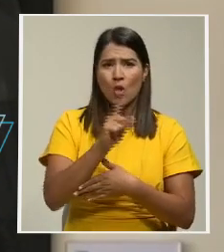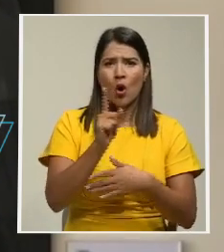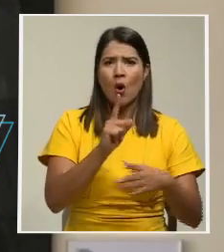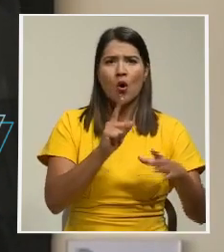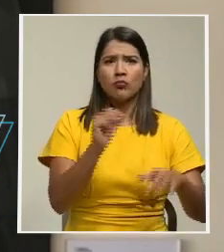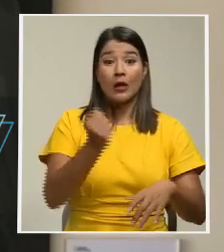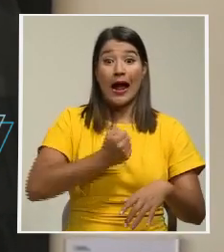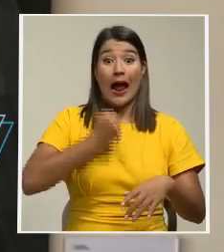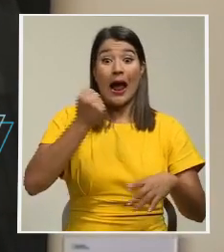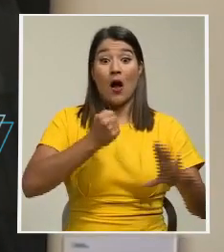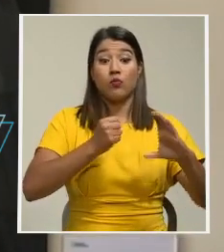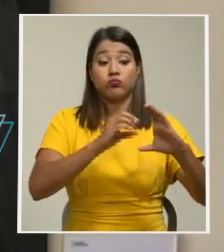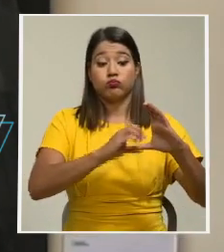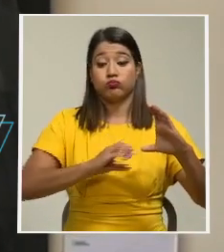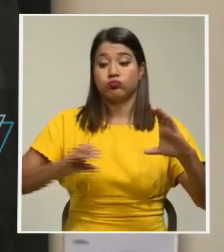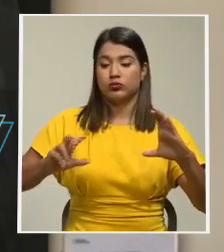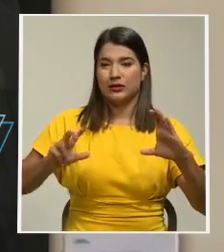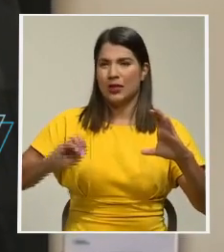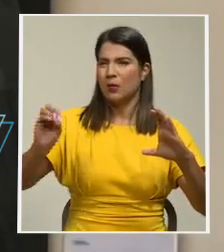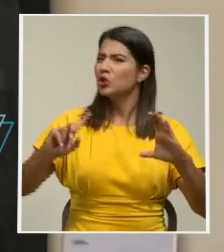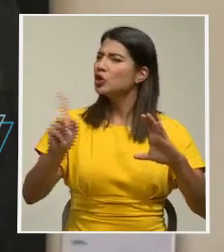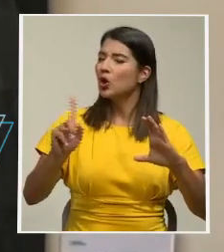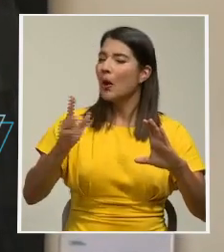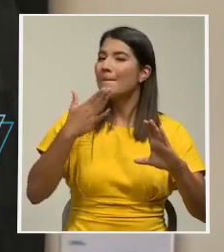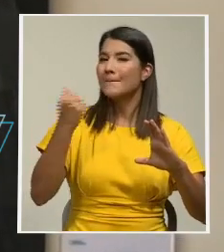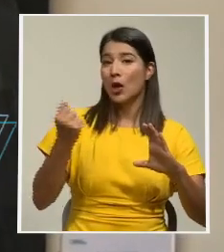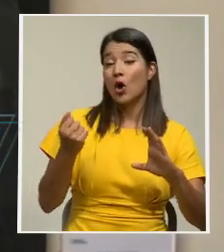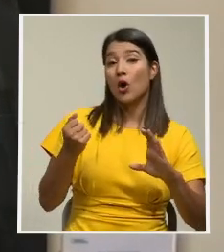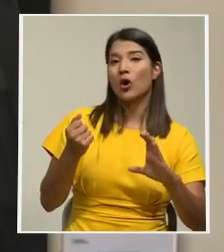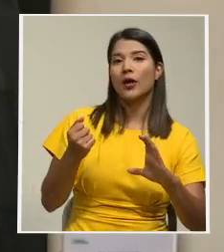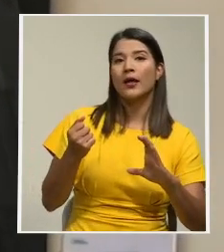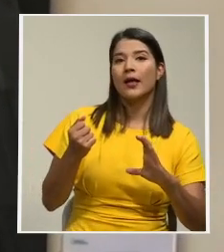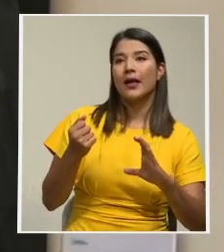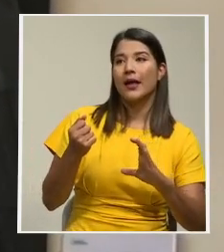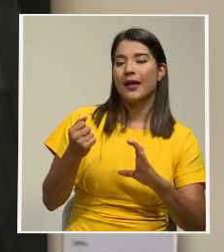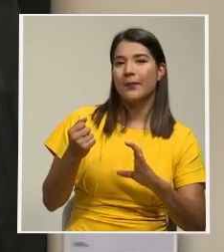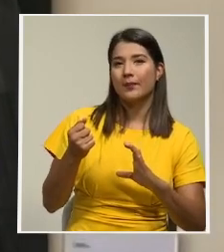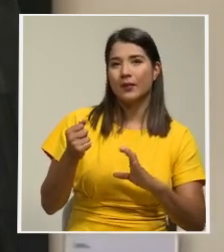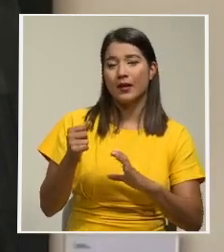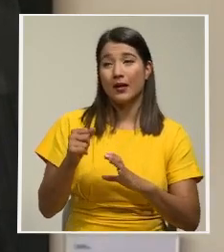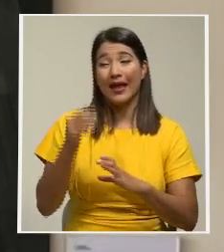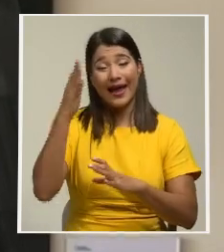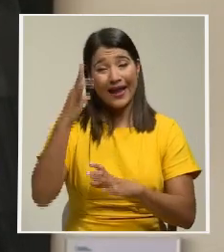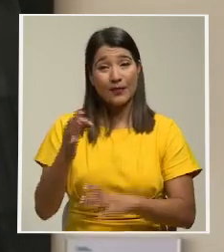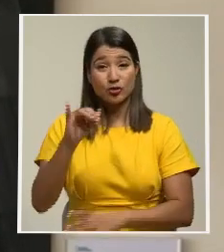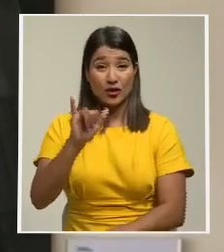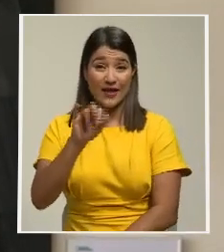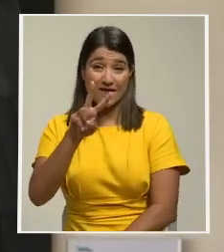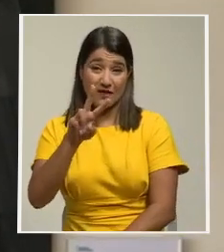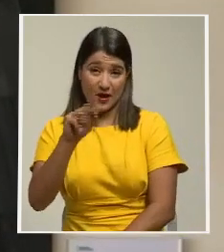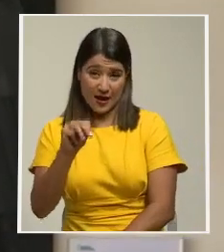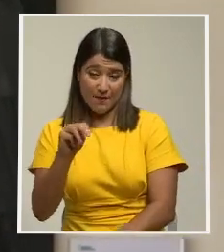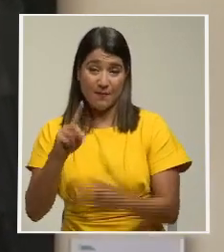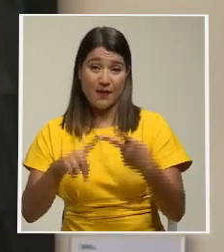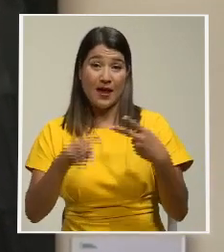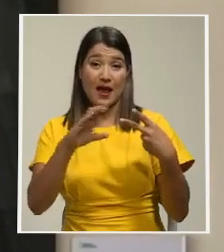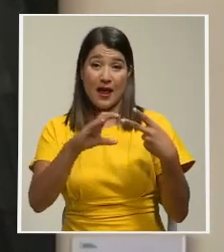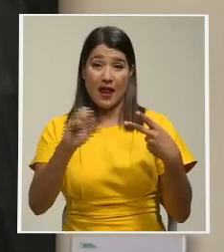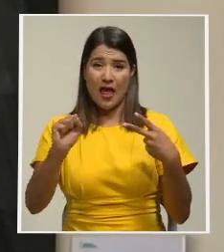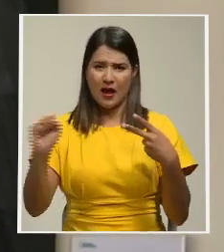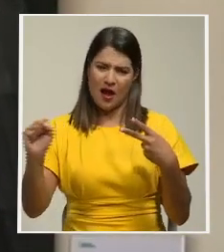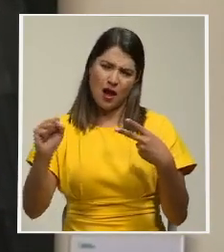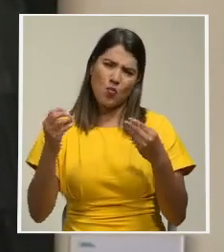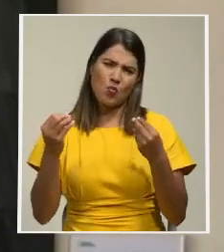todas, porque creemos que el IBM, la caja, fueron sumamente golpeados por la pandemia a lo largo del